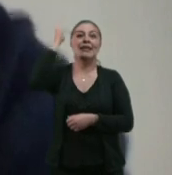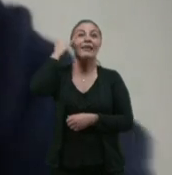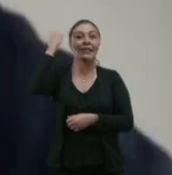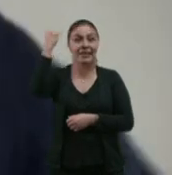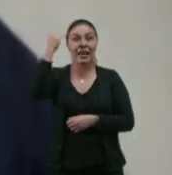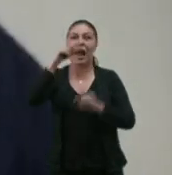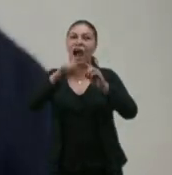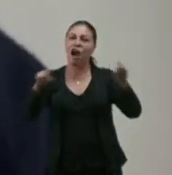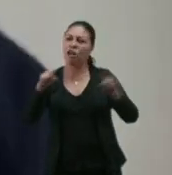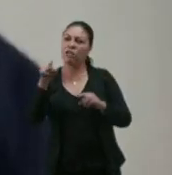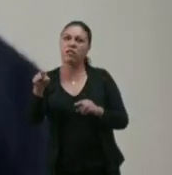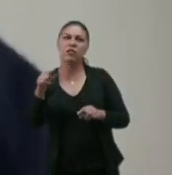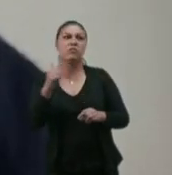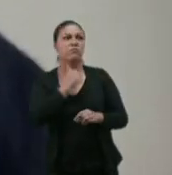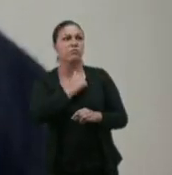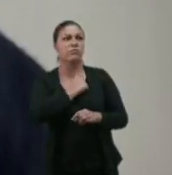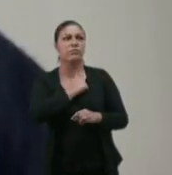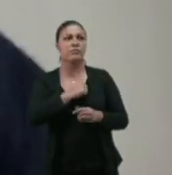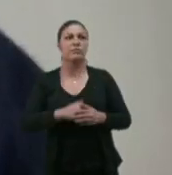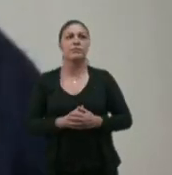dicen que